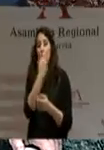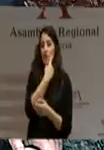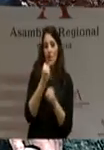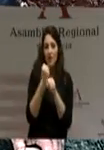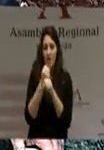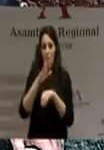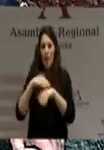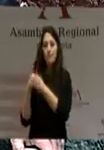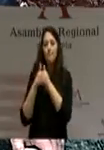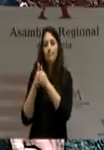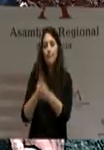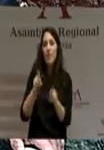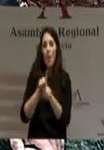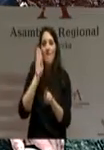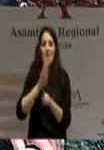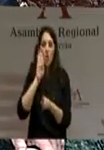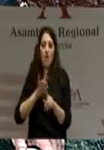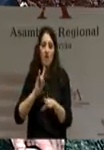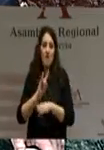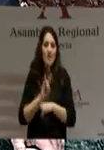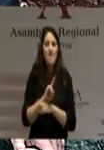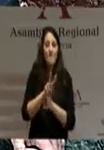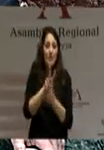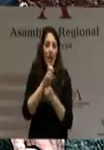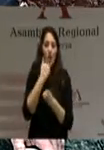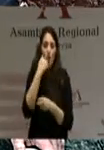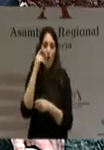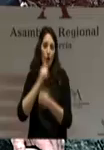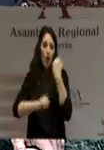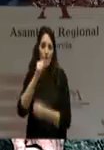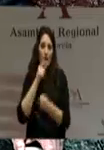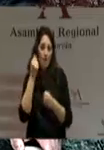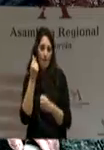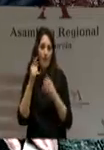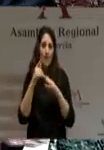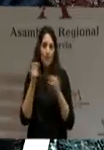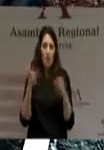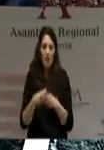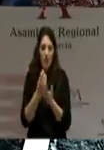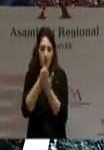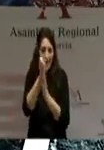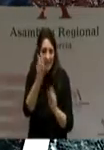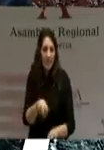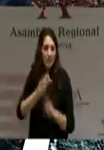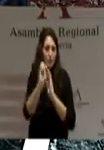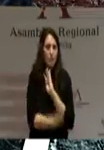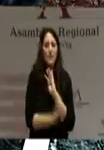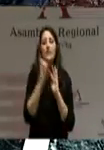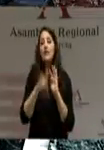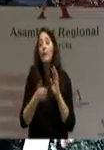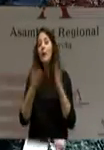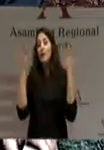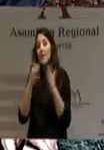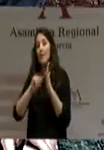persecución efectiva del fraude fiscal y la economía sumergida. Reforma fiscal autonómica dentro de los márgenes que hay